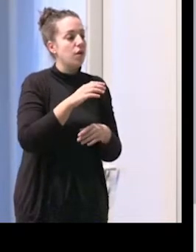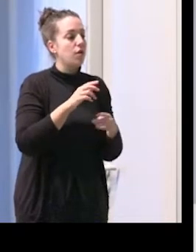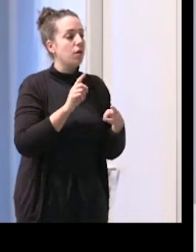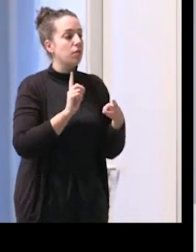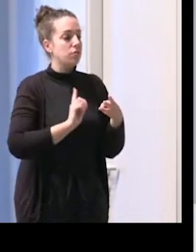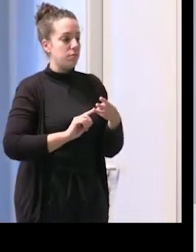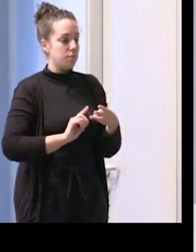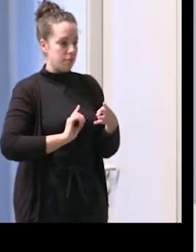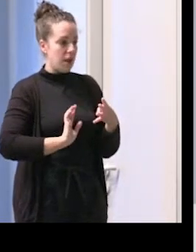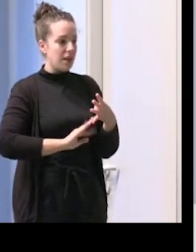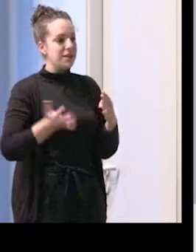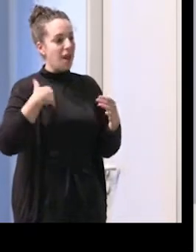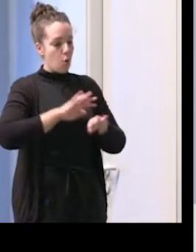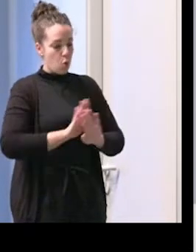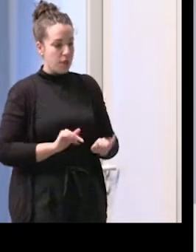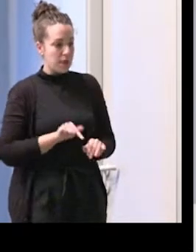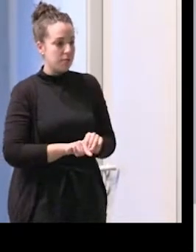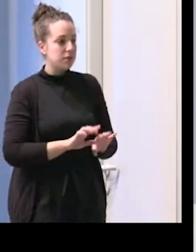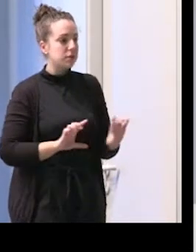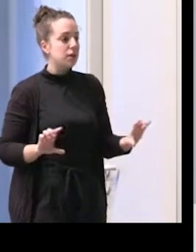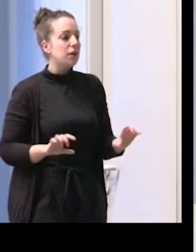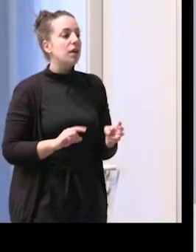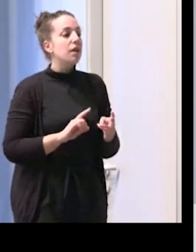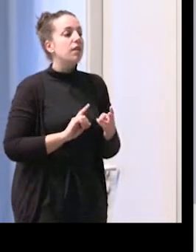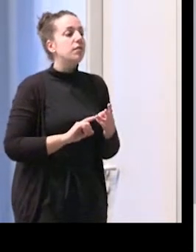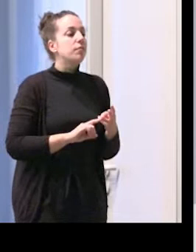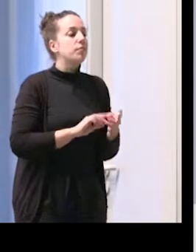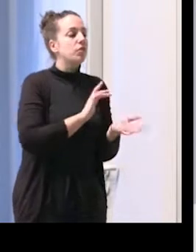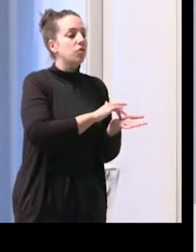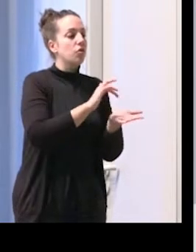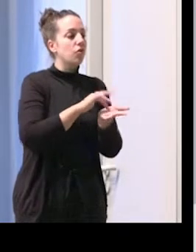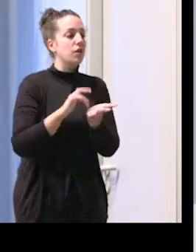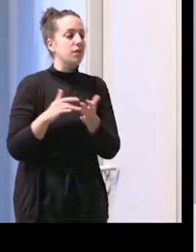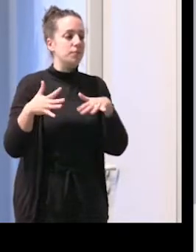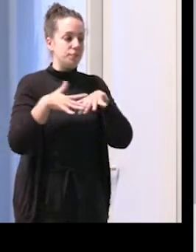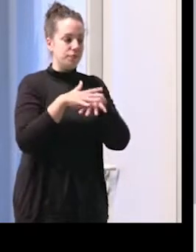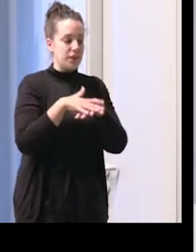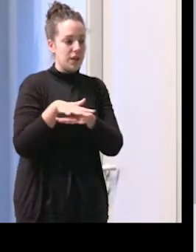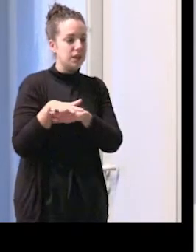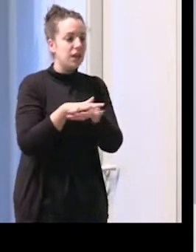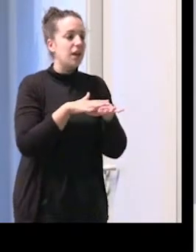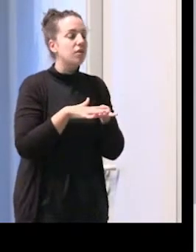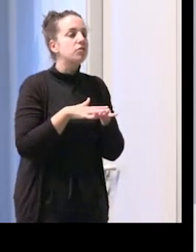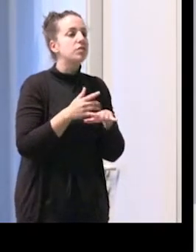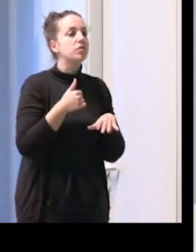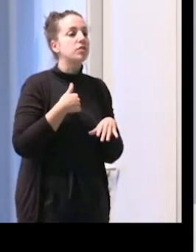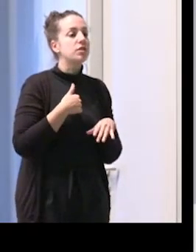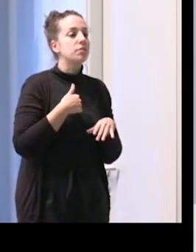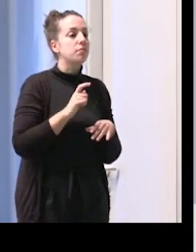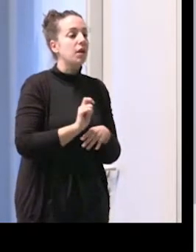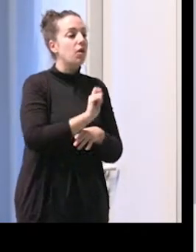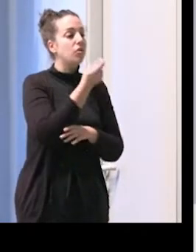tejidos, siempre y cuando sean impulsadas de la forma correcta. ¿De dónde se obtienen?